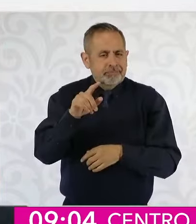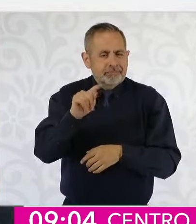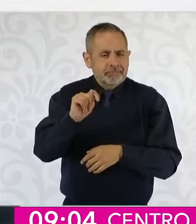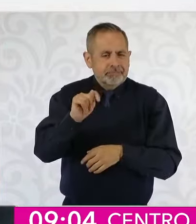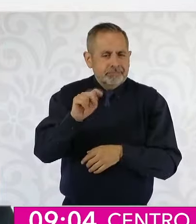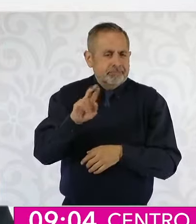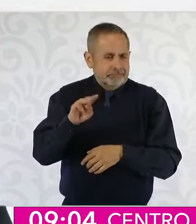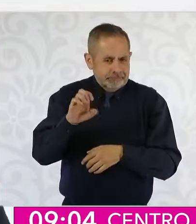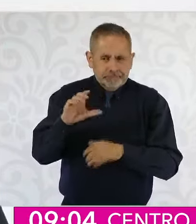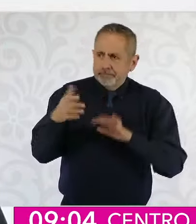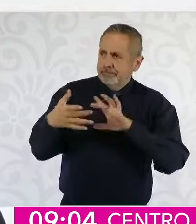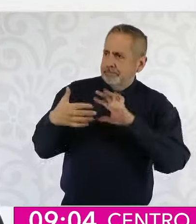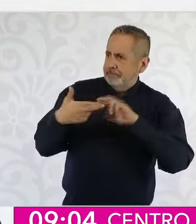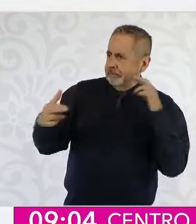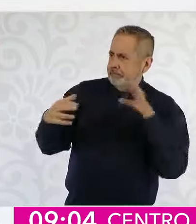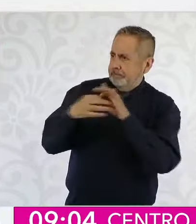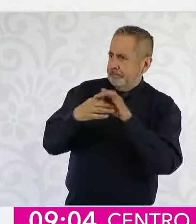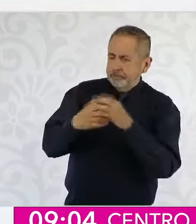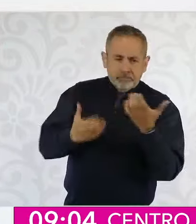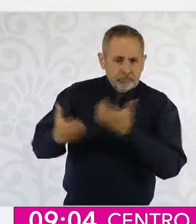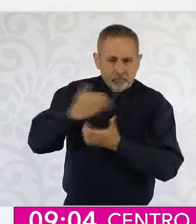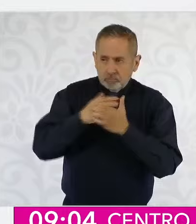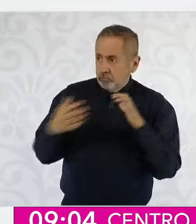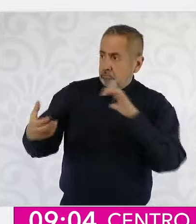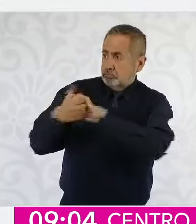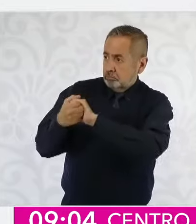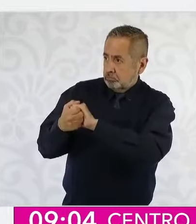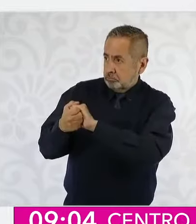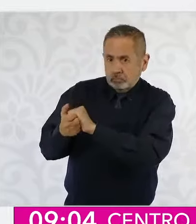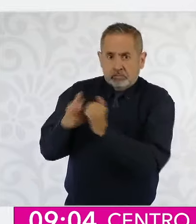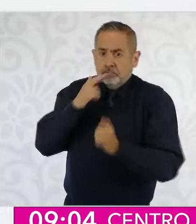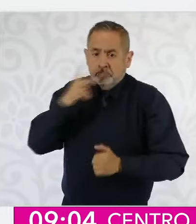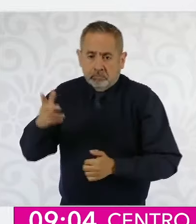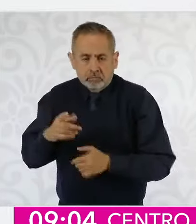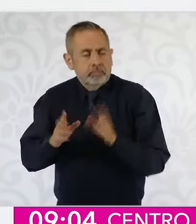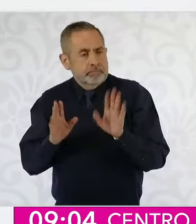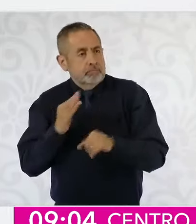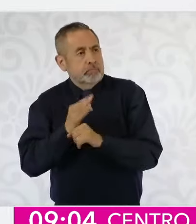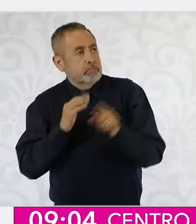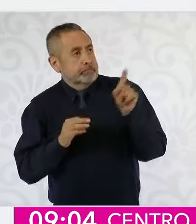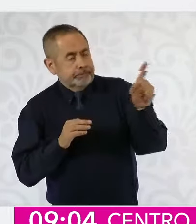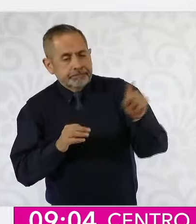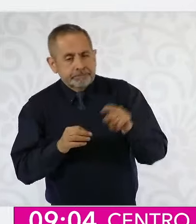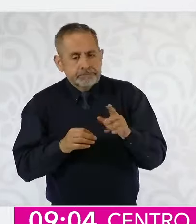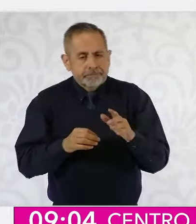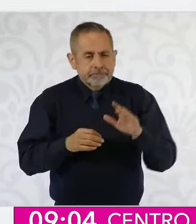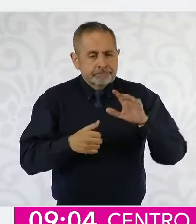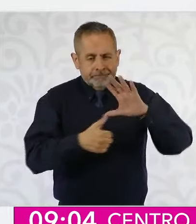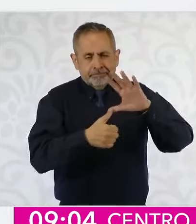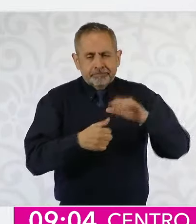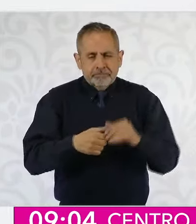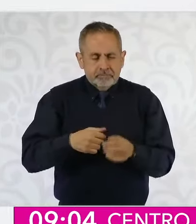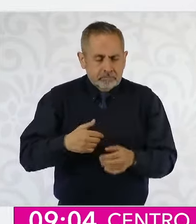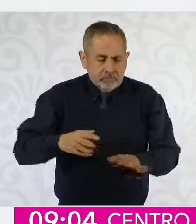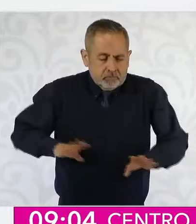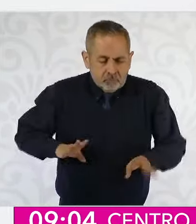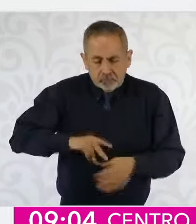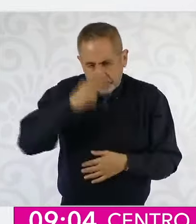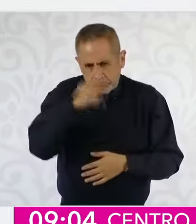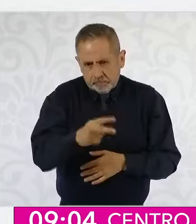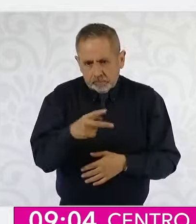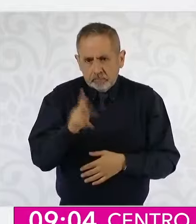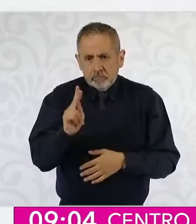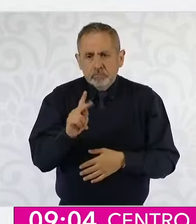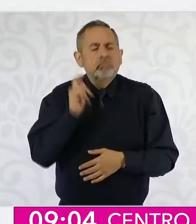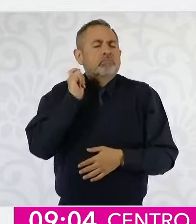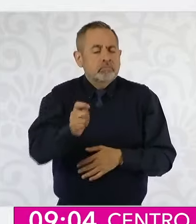y particularmente, pues, el T-MEC, que ha sido benéfico para México. Pero eso no quiere decir